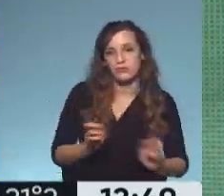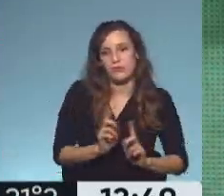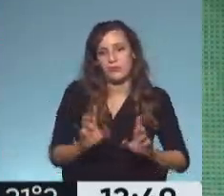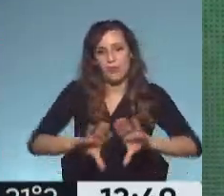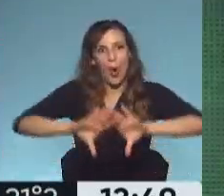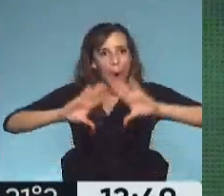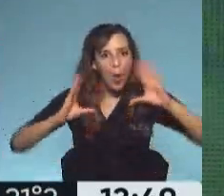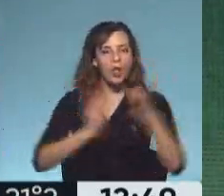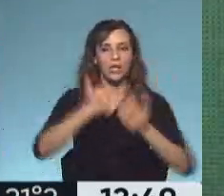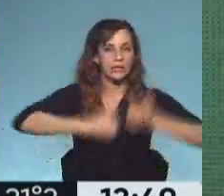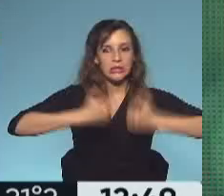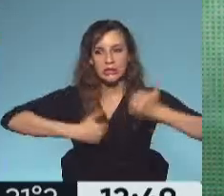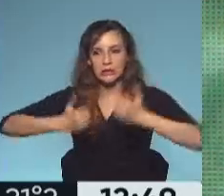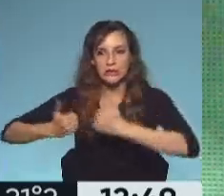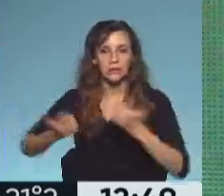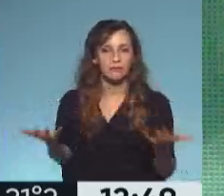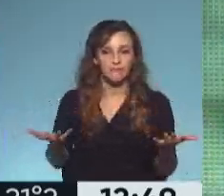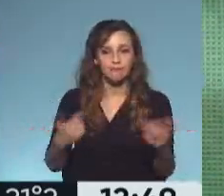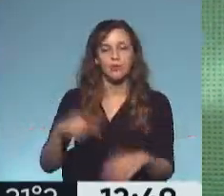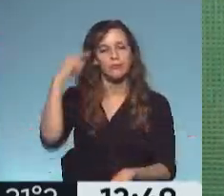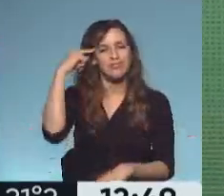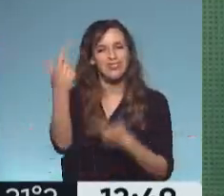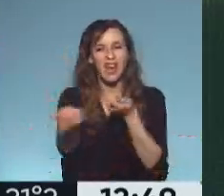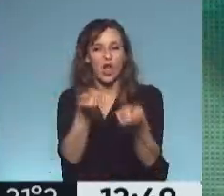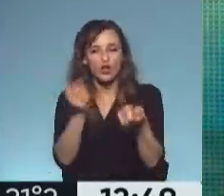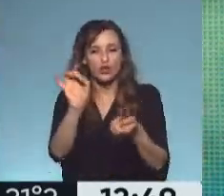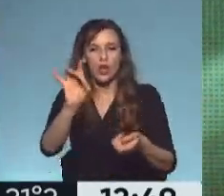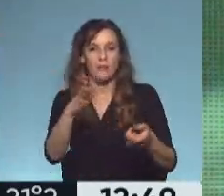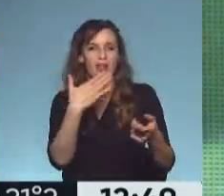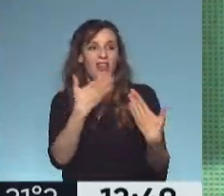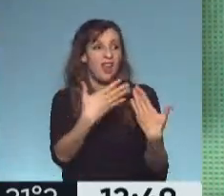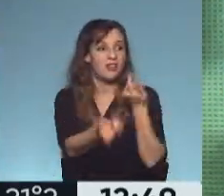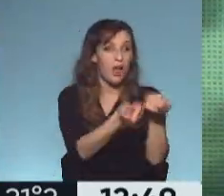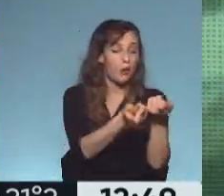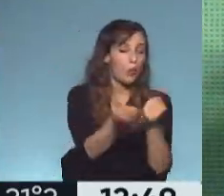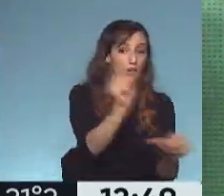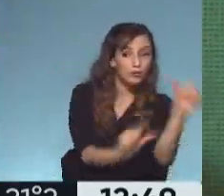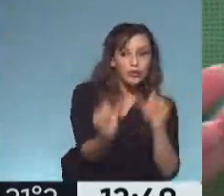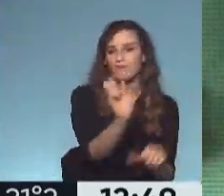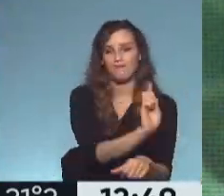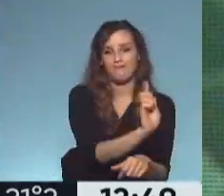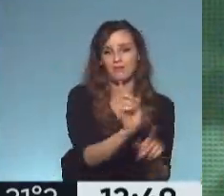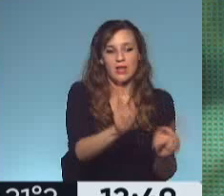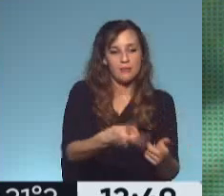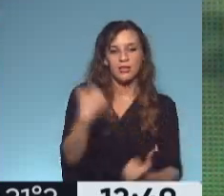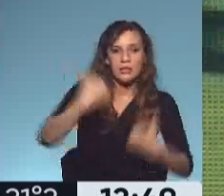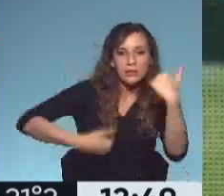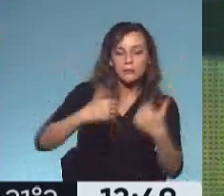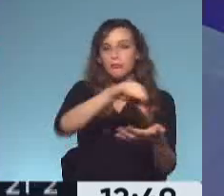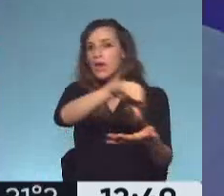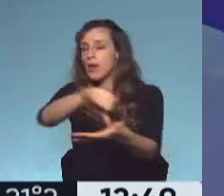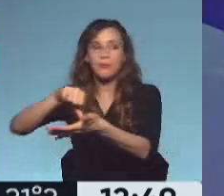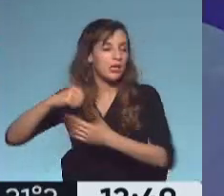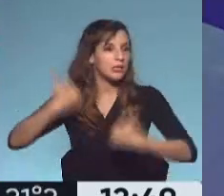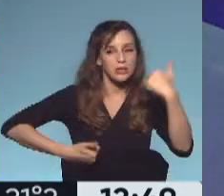todo el planeta y me imagino que la negociación no solamente es con el laboratorio, sino de qué manera adelantarse a otra nación que está pidiendo lo mismo que la